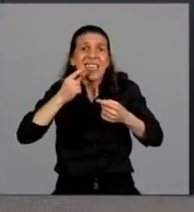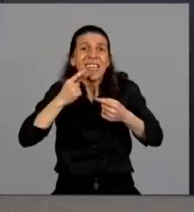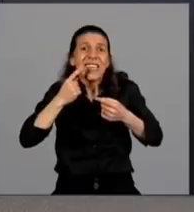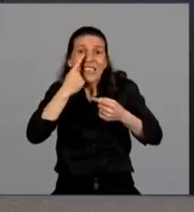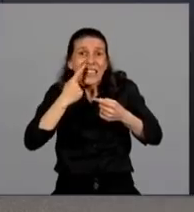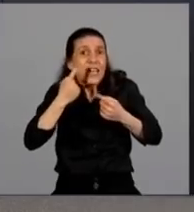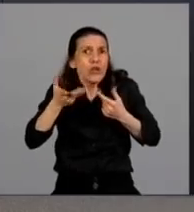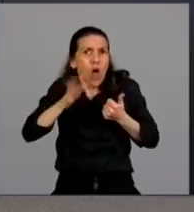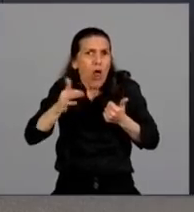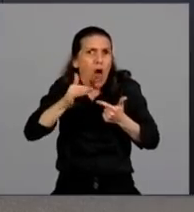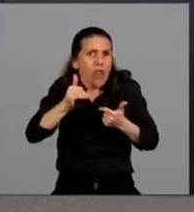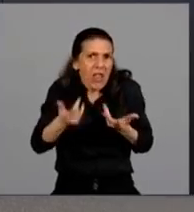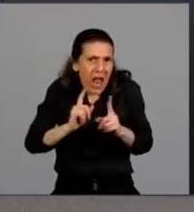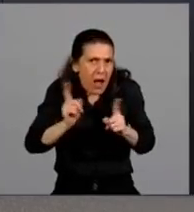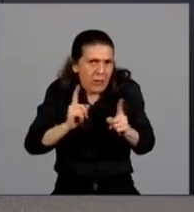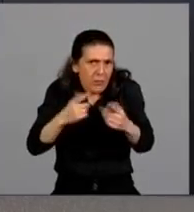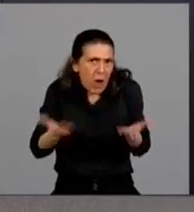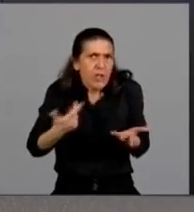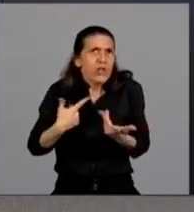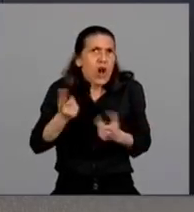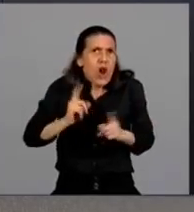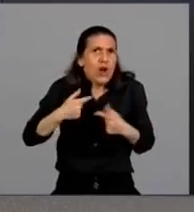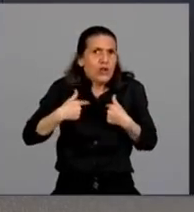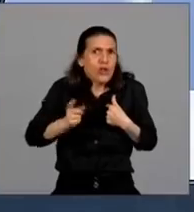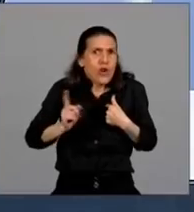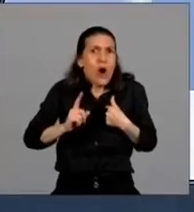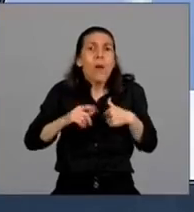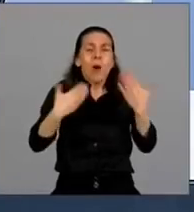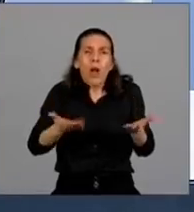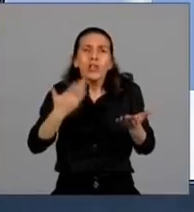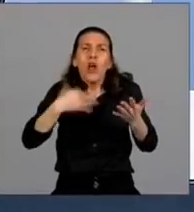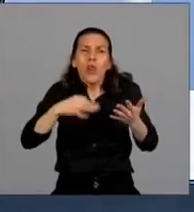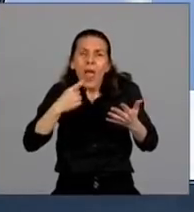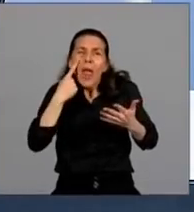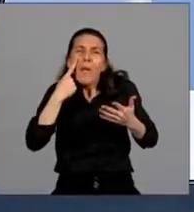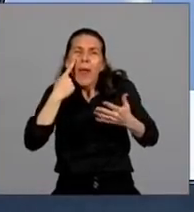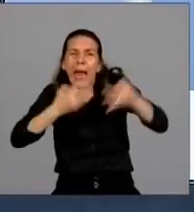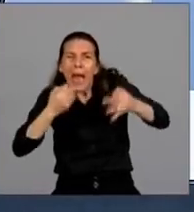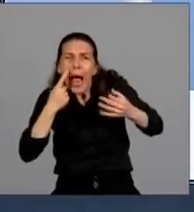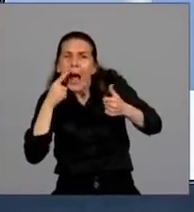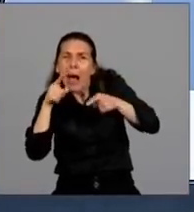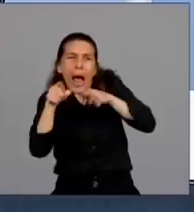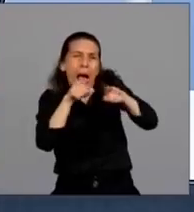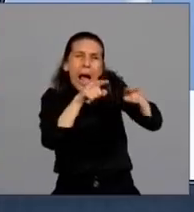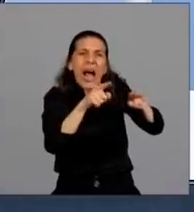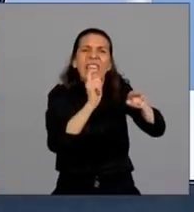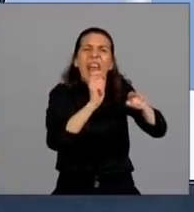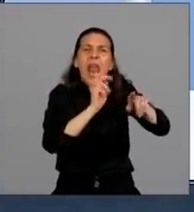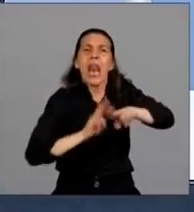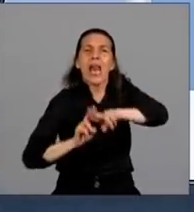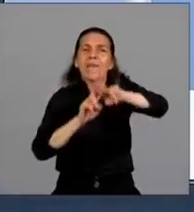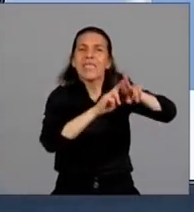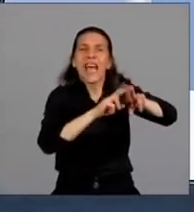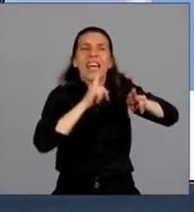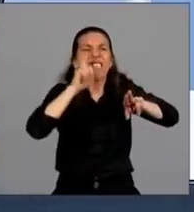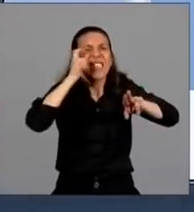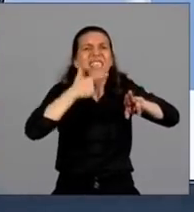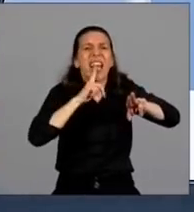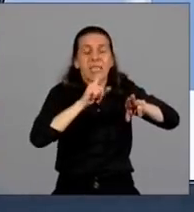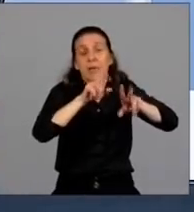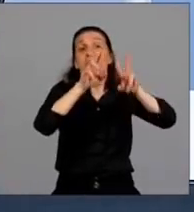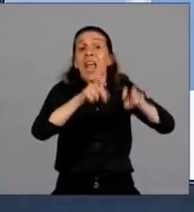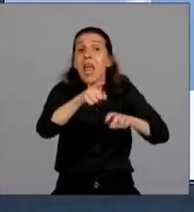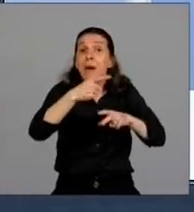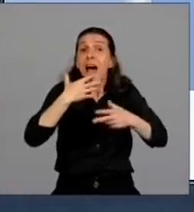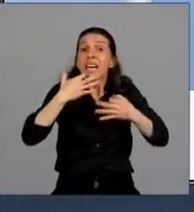hace. Excepto operativos muy concretos de búsqueda activa. Esto con respecto a la realidad. Y la